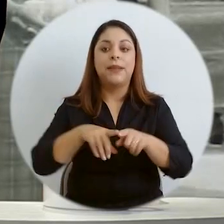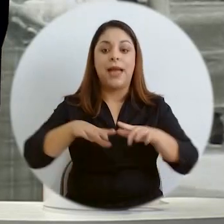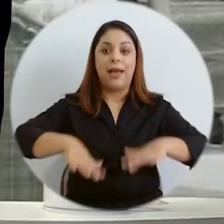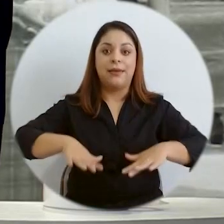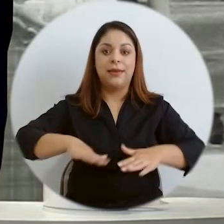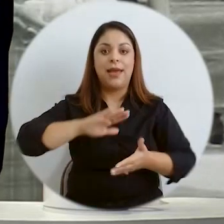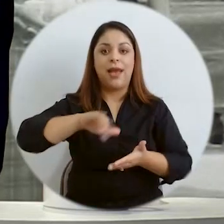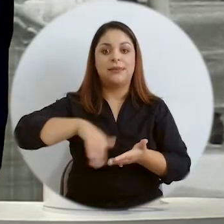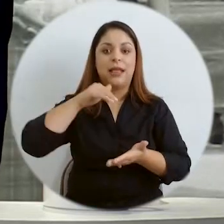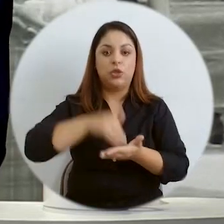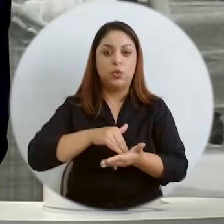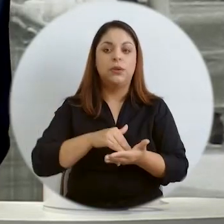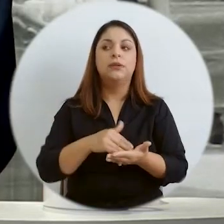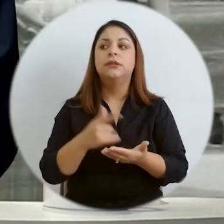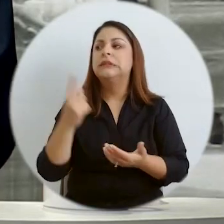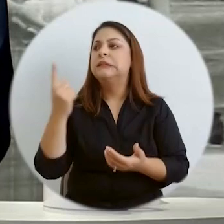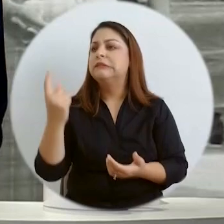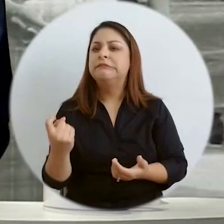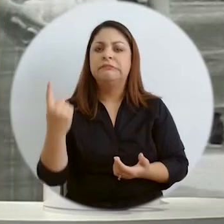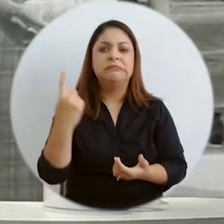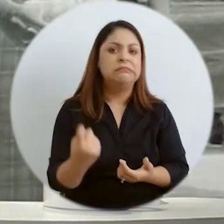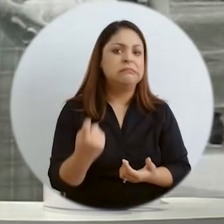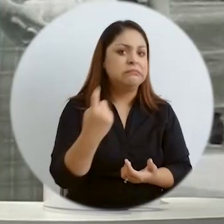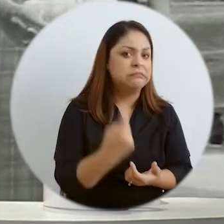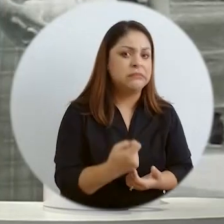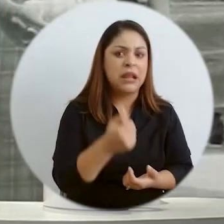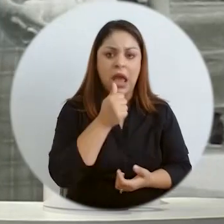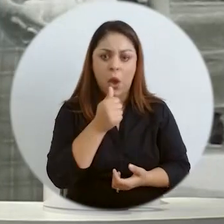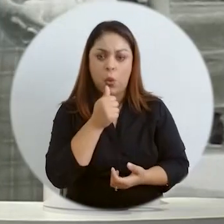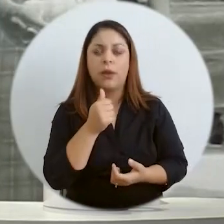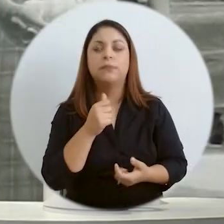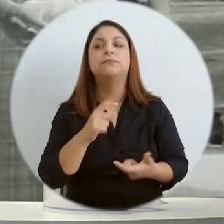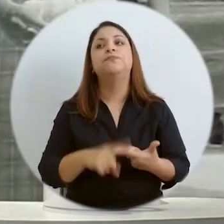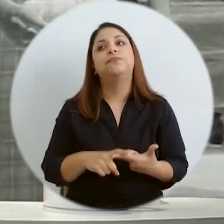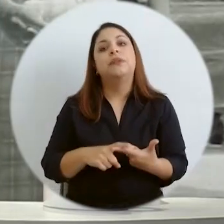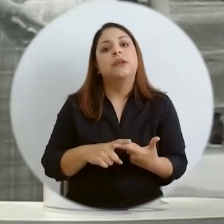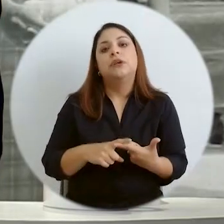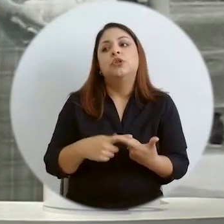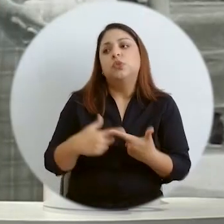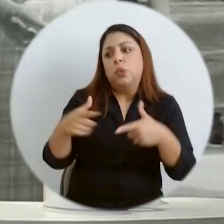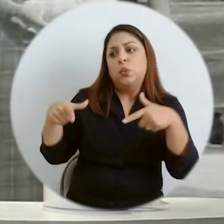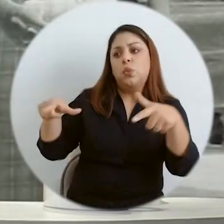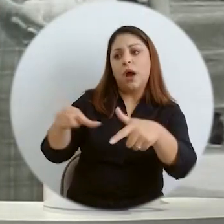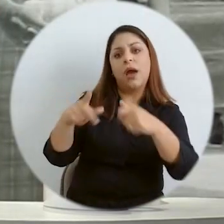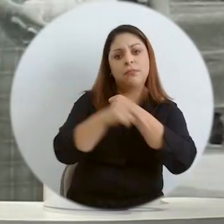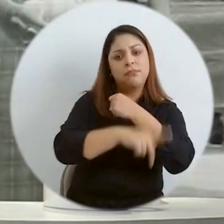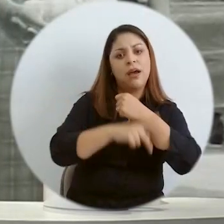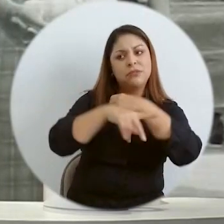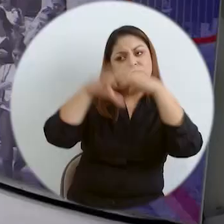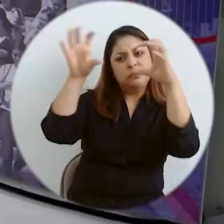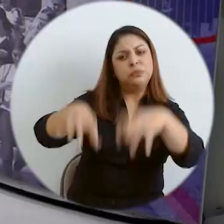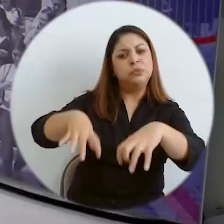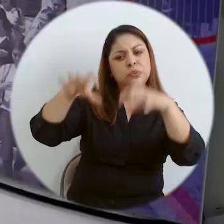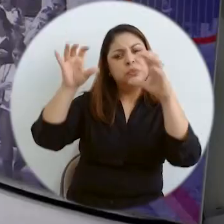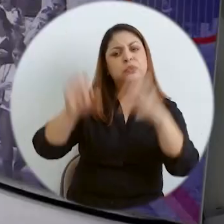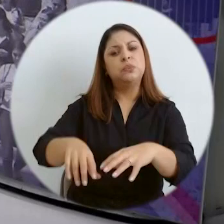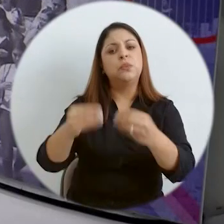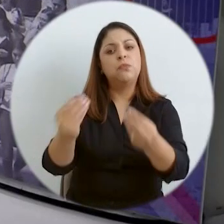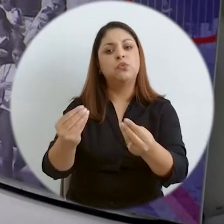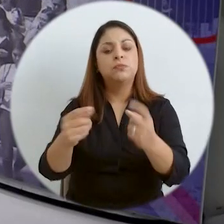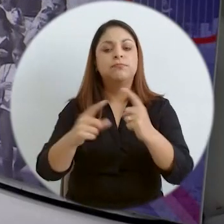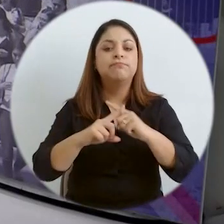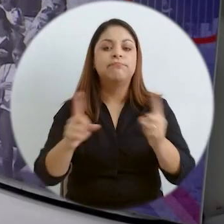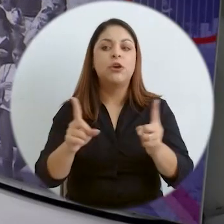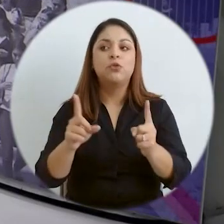con carencias de proyectos de agua. Tenemos hasta, como decía usted ahora, zonas en el país que llueve mucho, que por cuestiones de infraestructura al final no